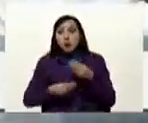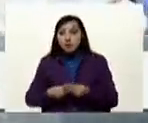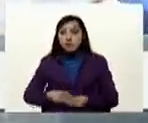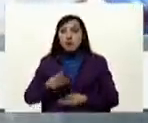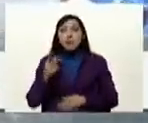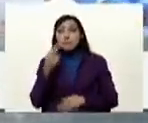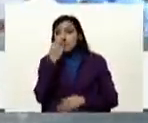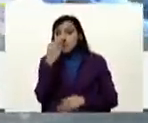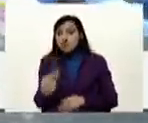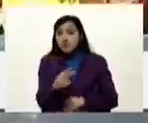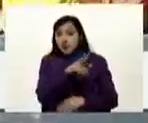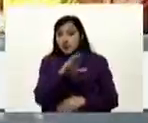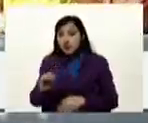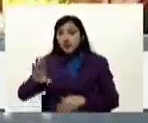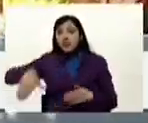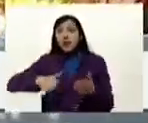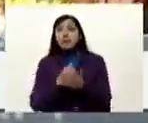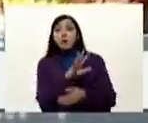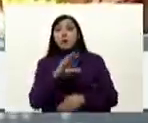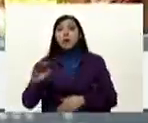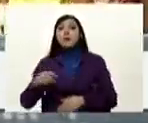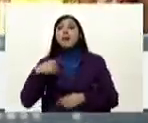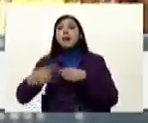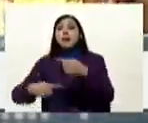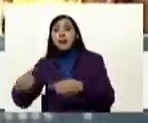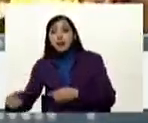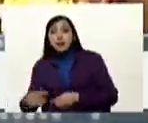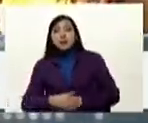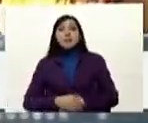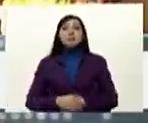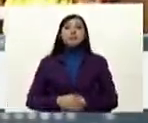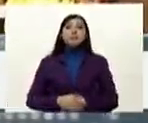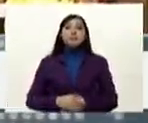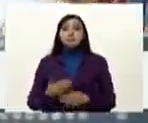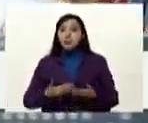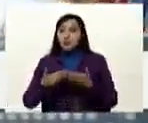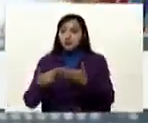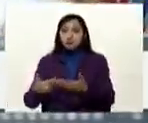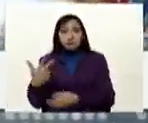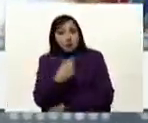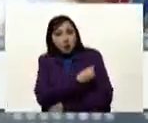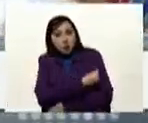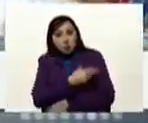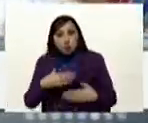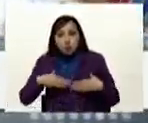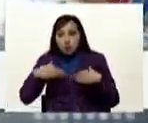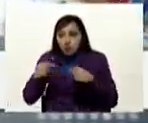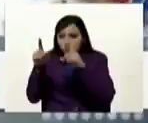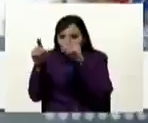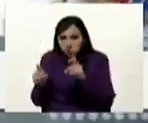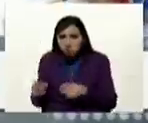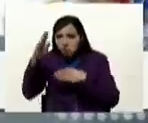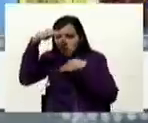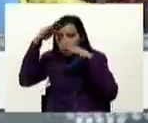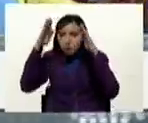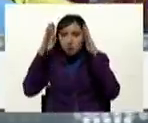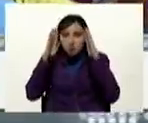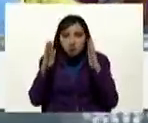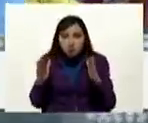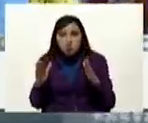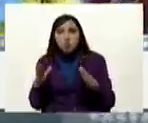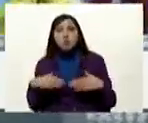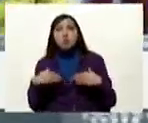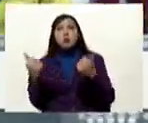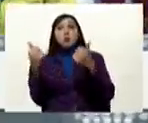visitar 30, 40 casas para llevar ¿qué? La vacuna, la salud, la atención, la